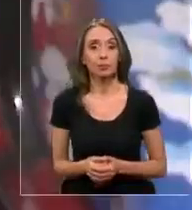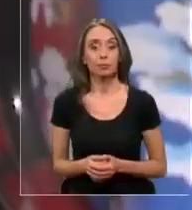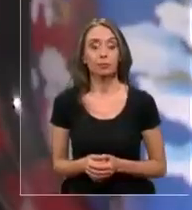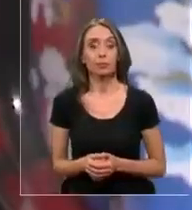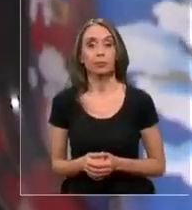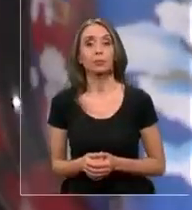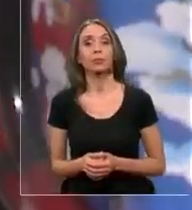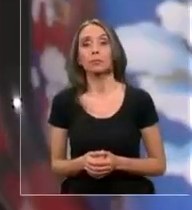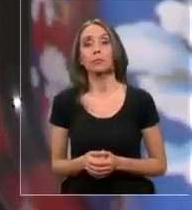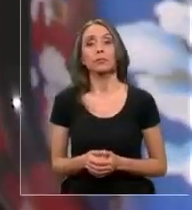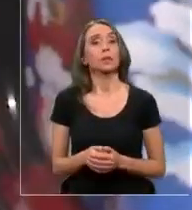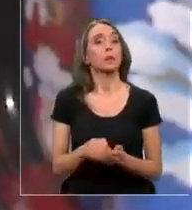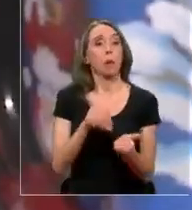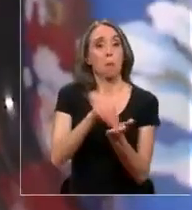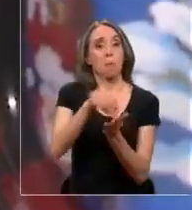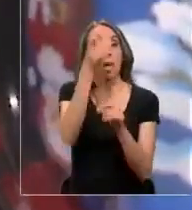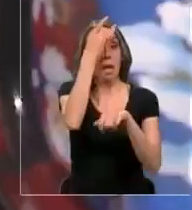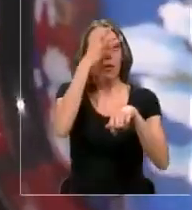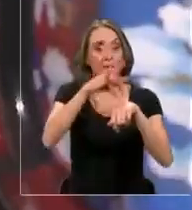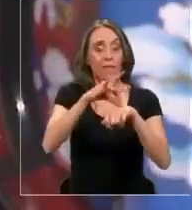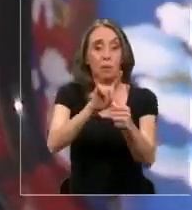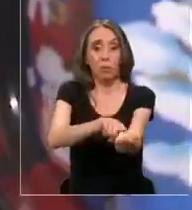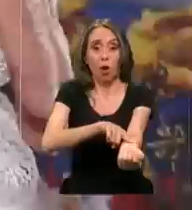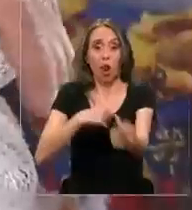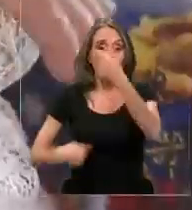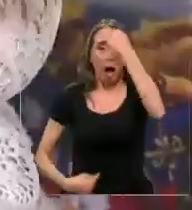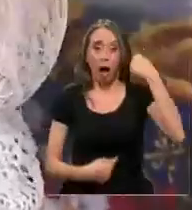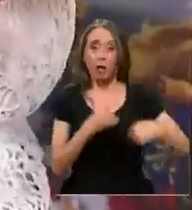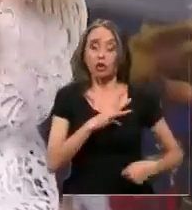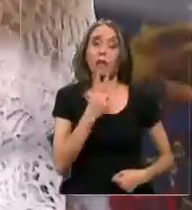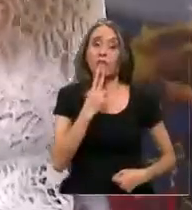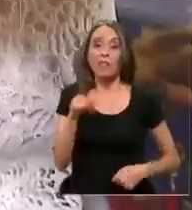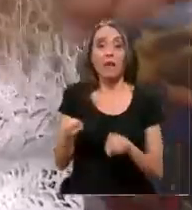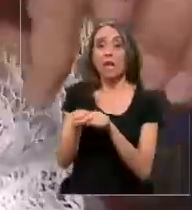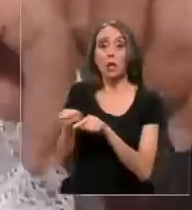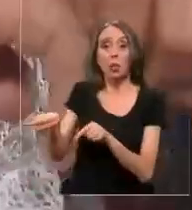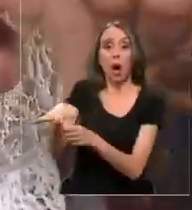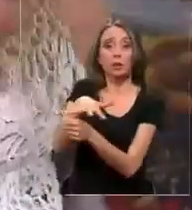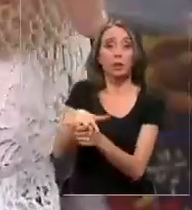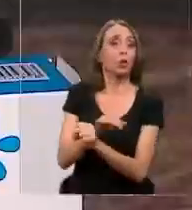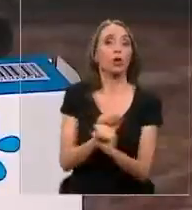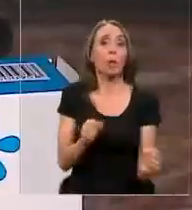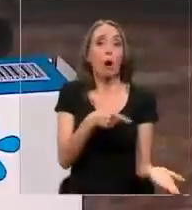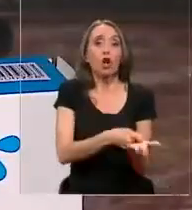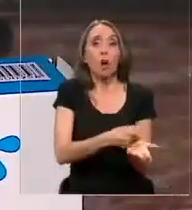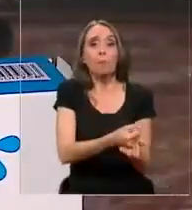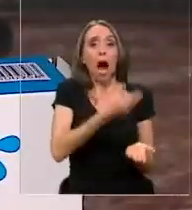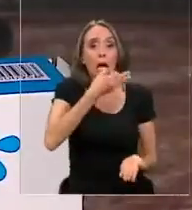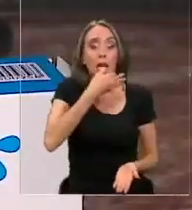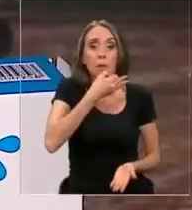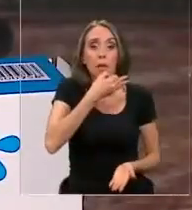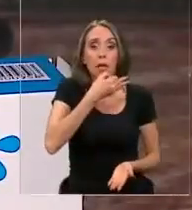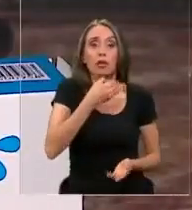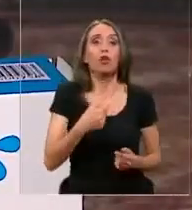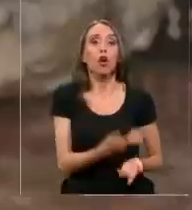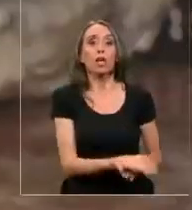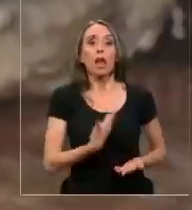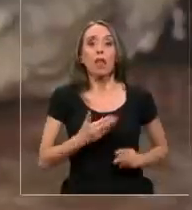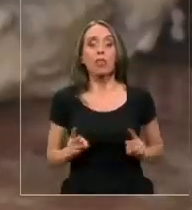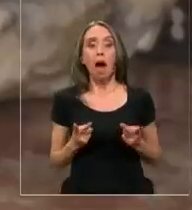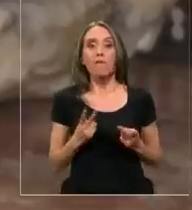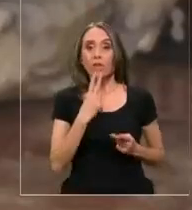una realidad que vive en miles de pacientes crónicos en chile que simplemente no pueden costear los medicamentos que los mantienen con vida